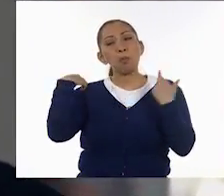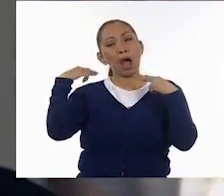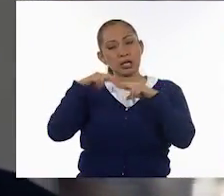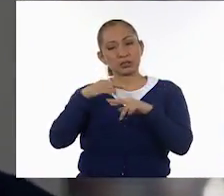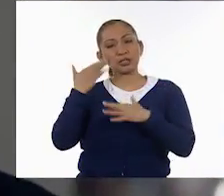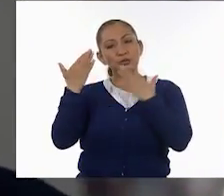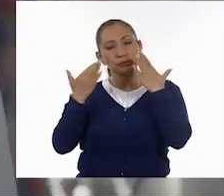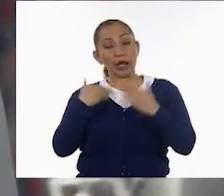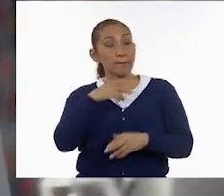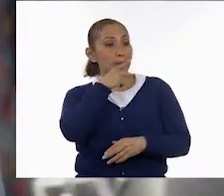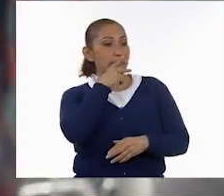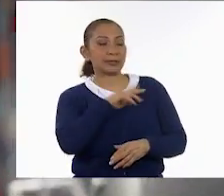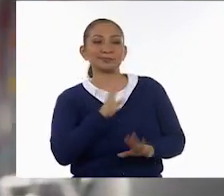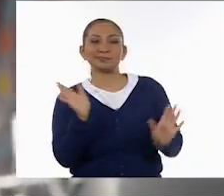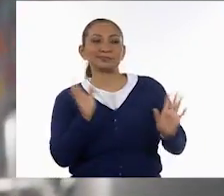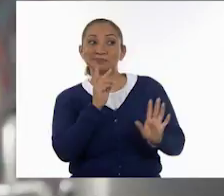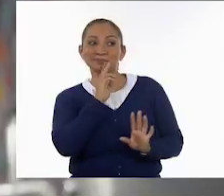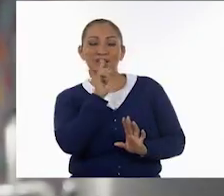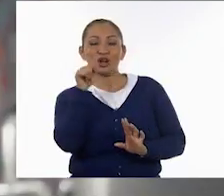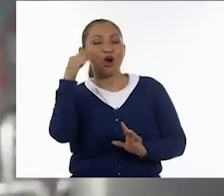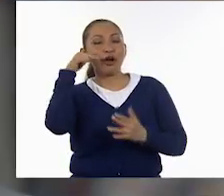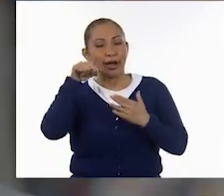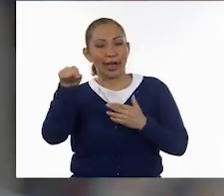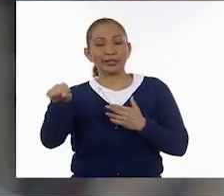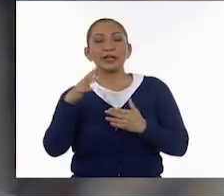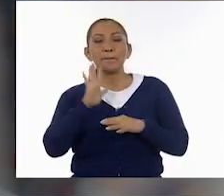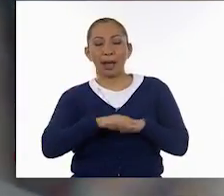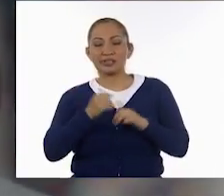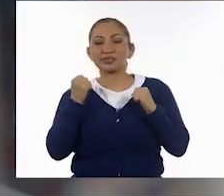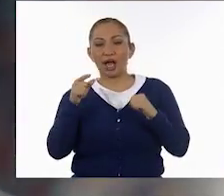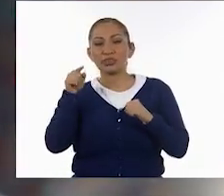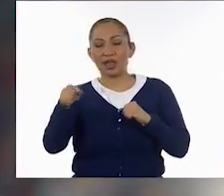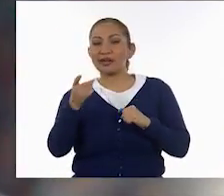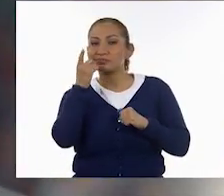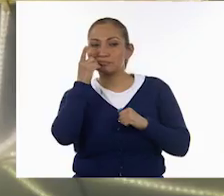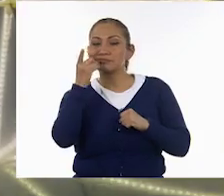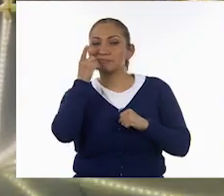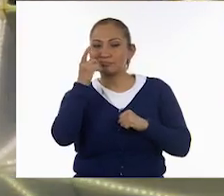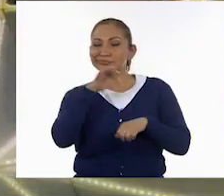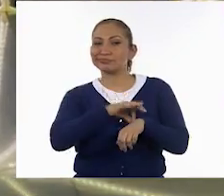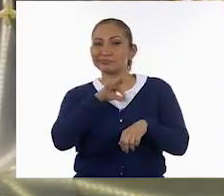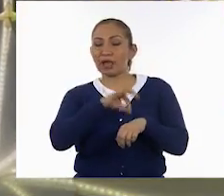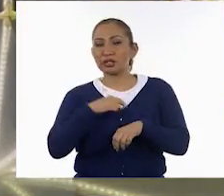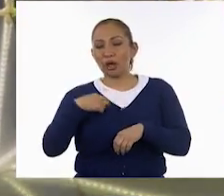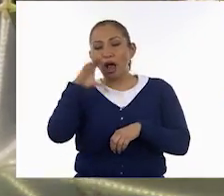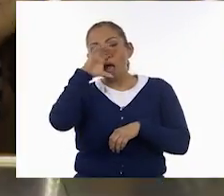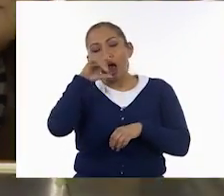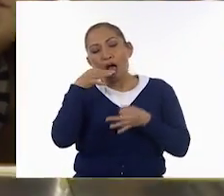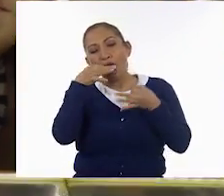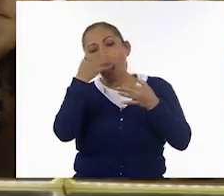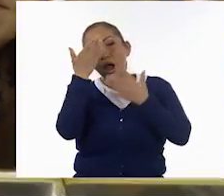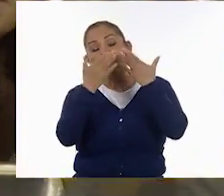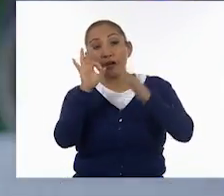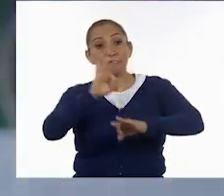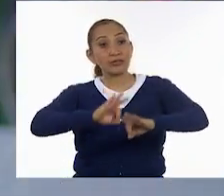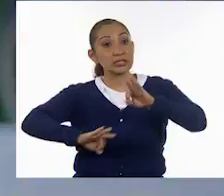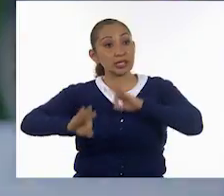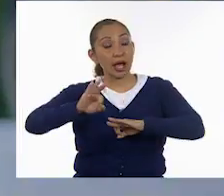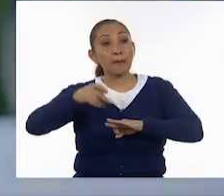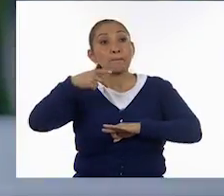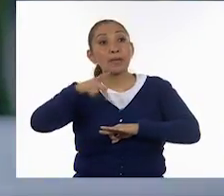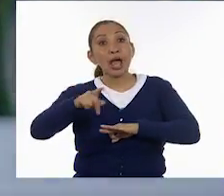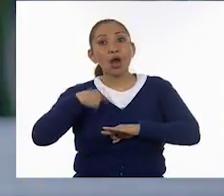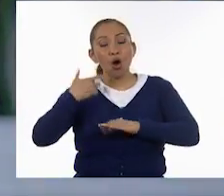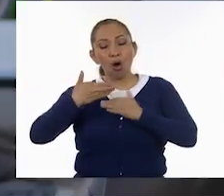maestra. Y mi papá le contestaba, creo que es más seguro que seas dentista. Mi curiosidad me llevó a estudiar física, pero